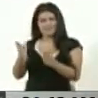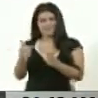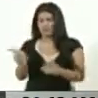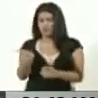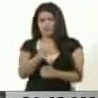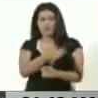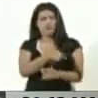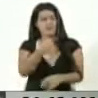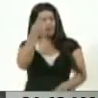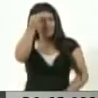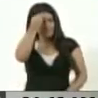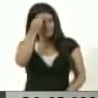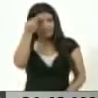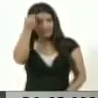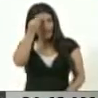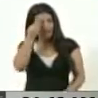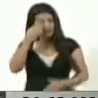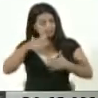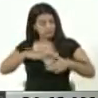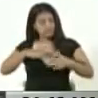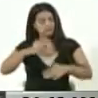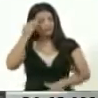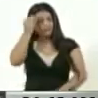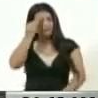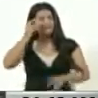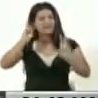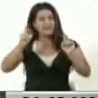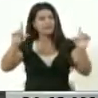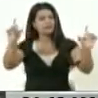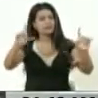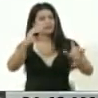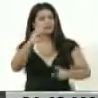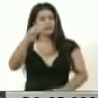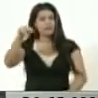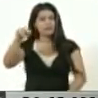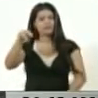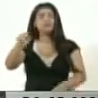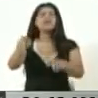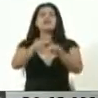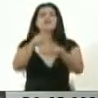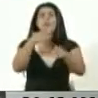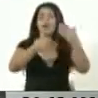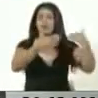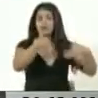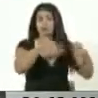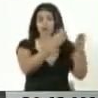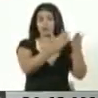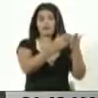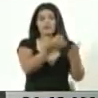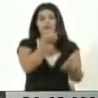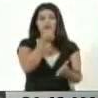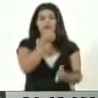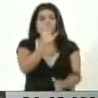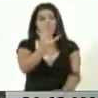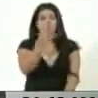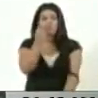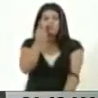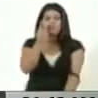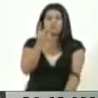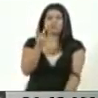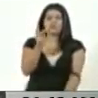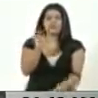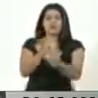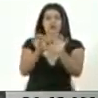atención. Hay que hacer como hace uno cuando está estudiando en las escuelas de periodismo, ¿no? Ver